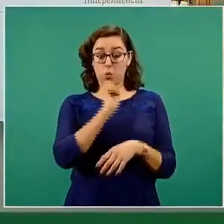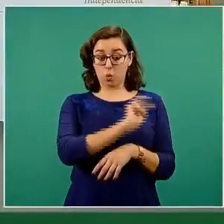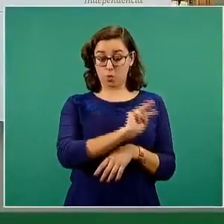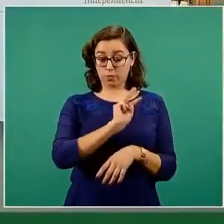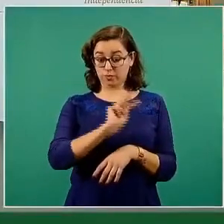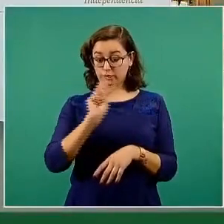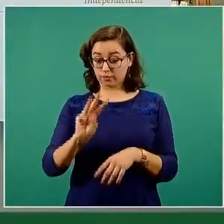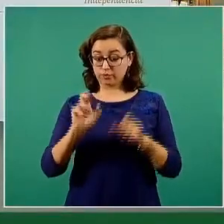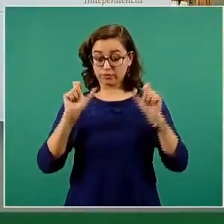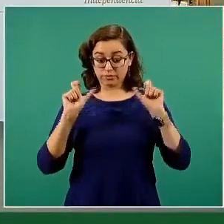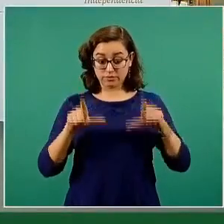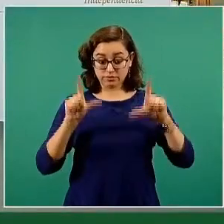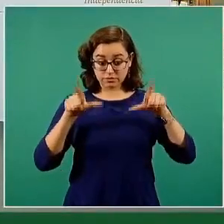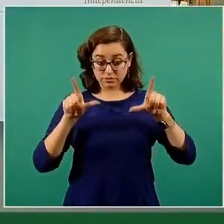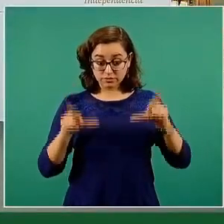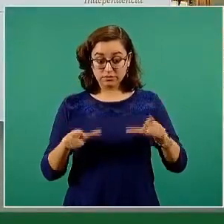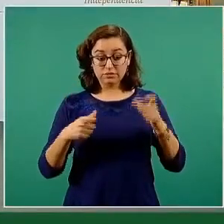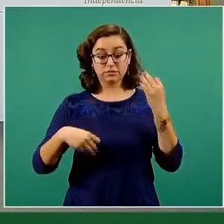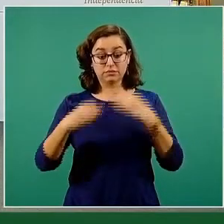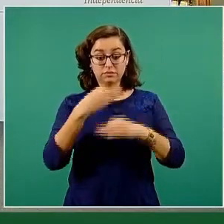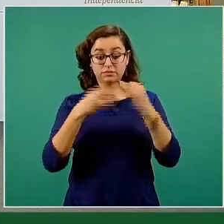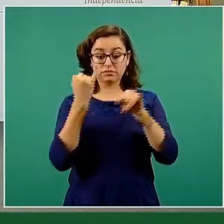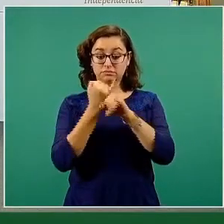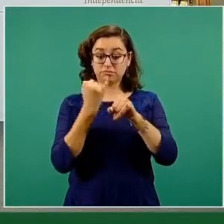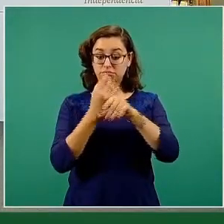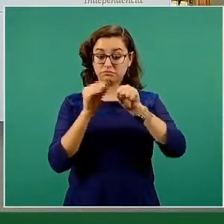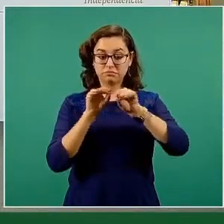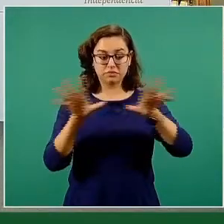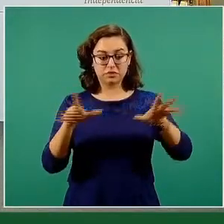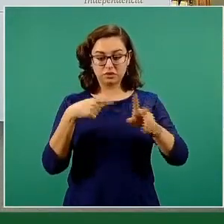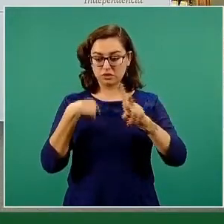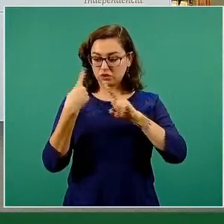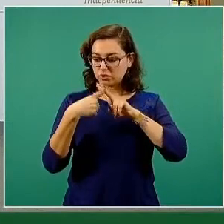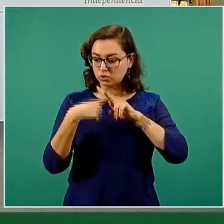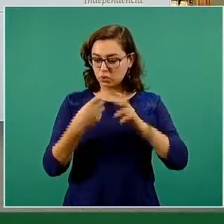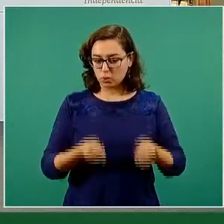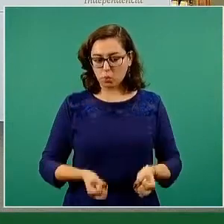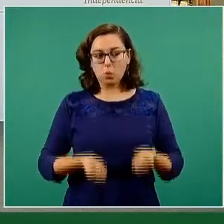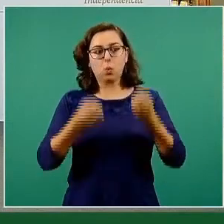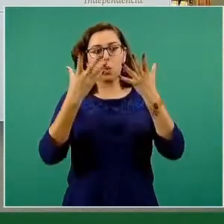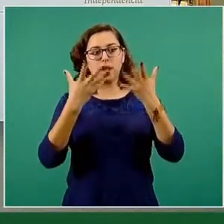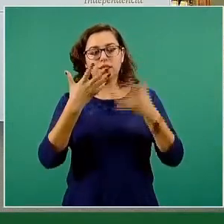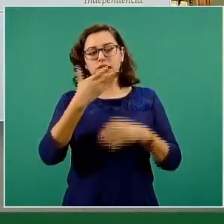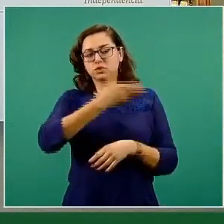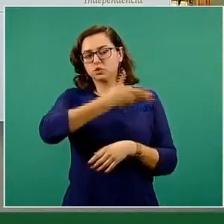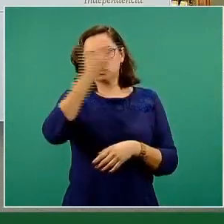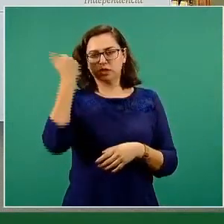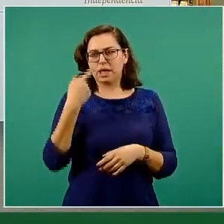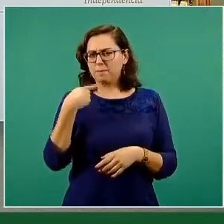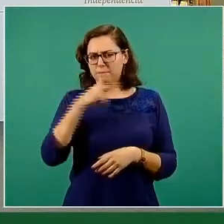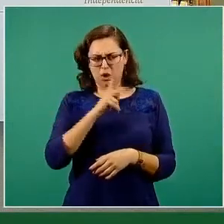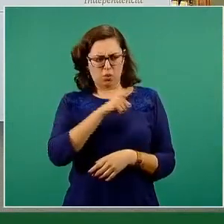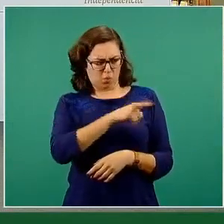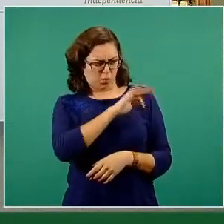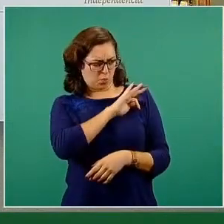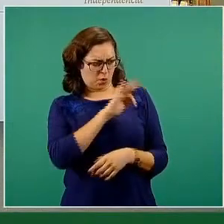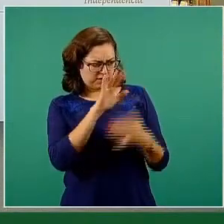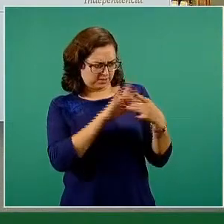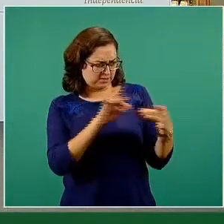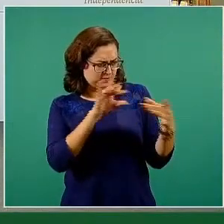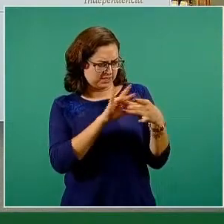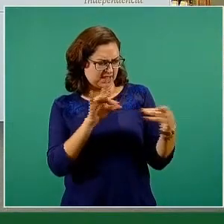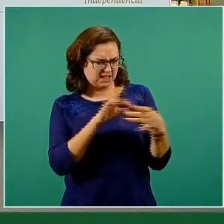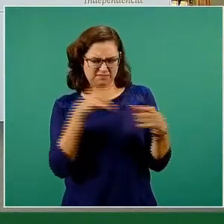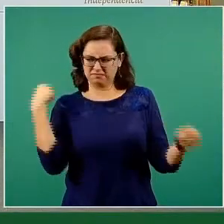impulsor, coordinador de muchas de estas herramientas, nos puede comentar en síntesis los distintos esfuerzos que hemos estado haciendo a lo largo de